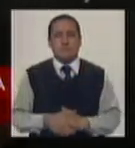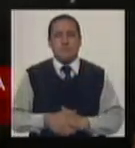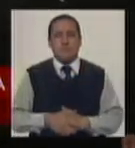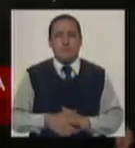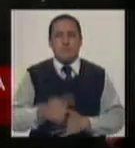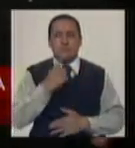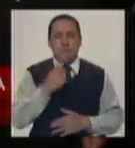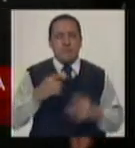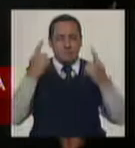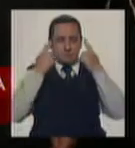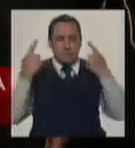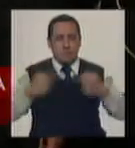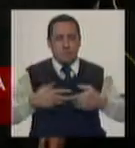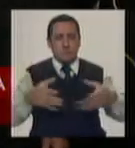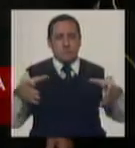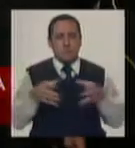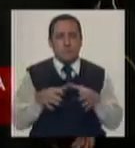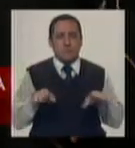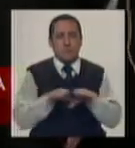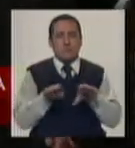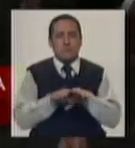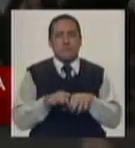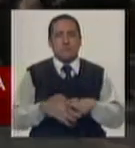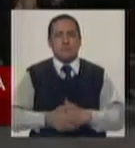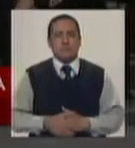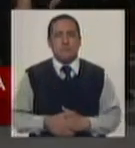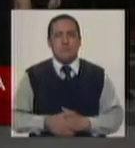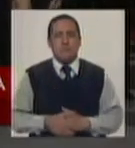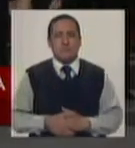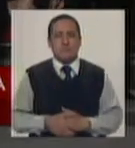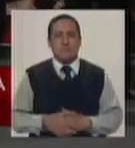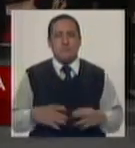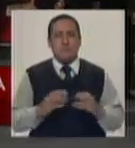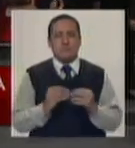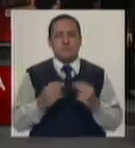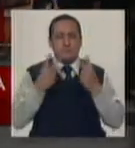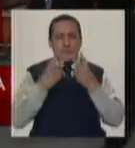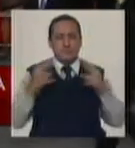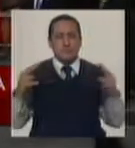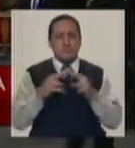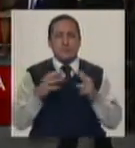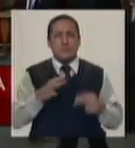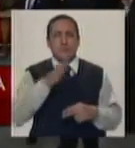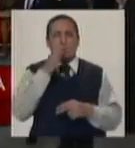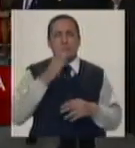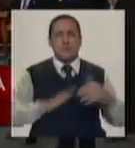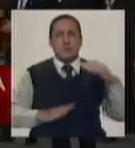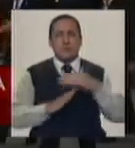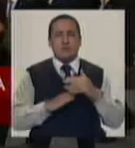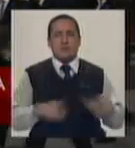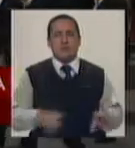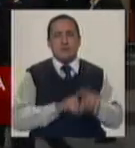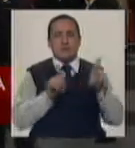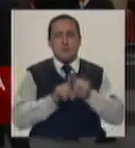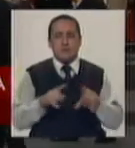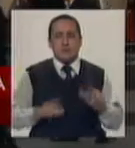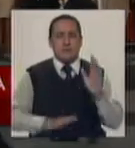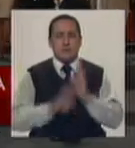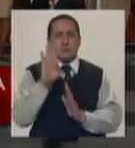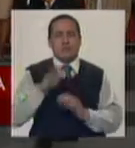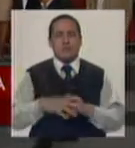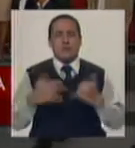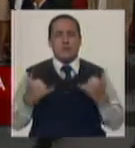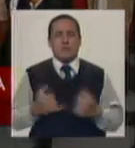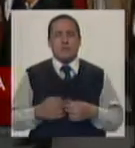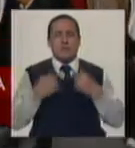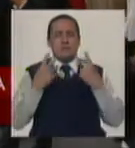2012. Hay una empatía, Edith, del presidente. Ambas regiones entonces comparten una visión por un futuro de paz y desarrollo. Hemos